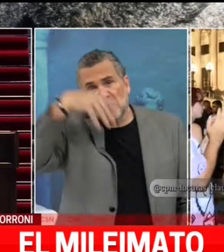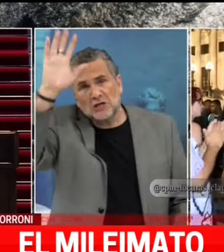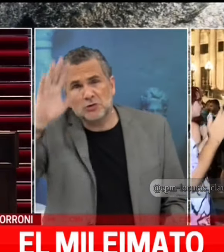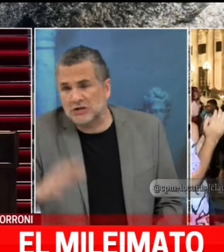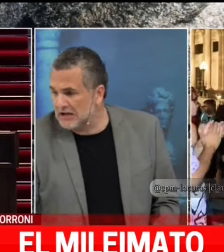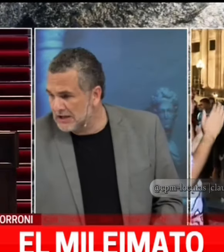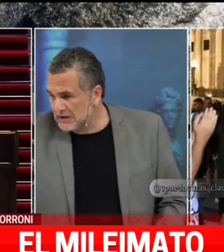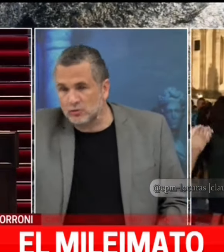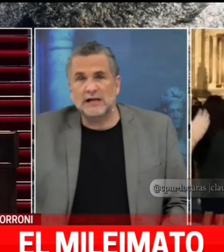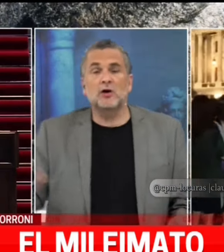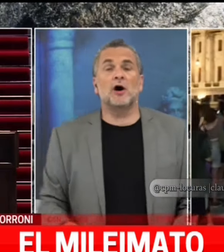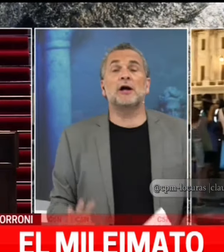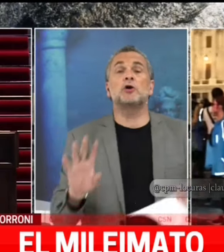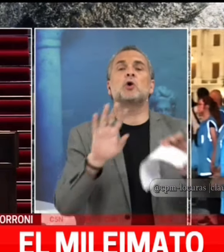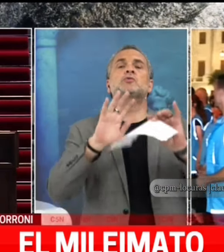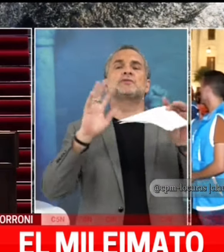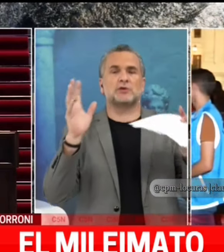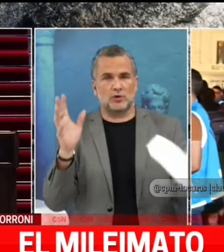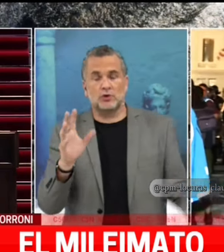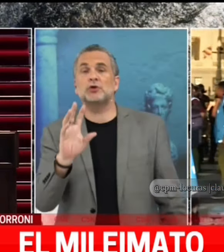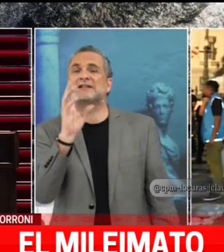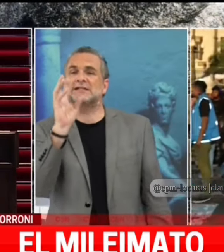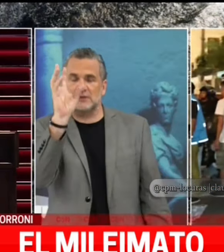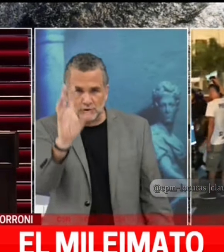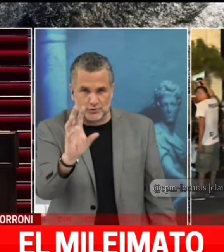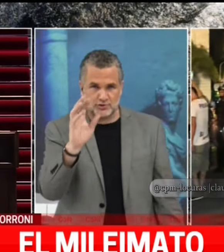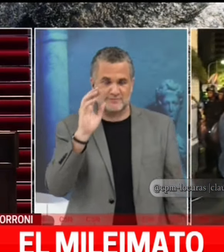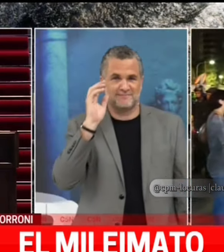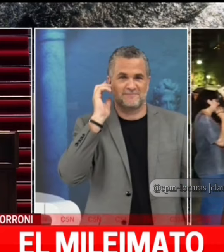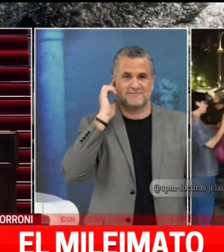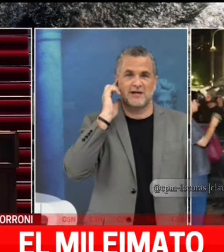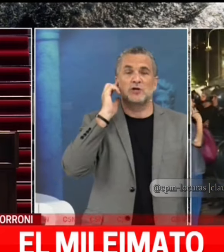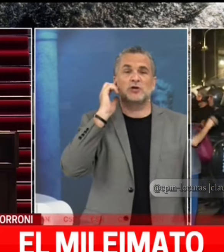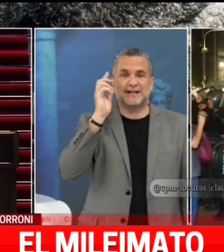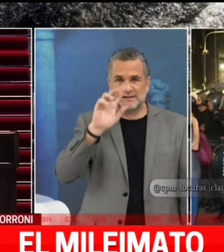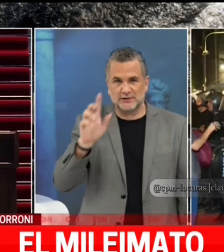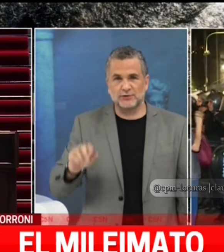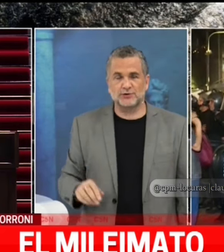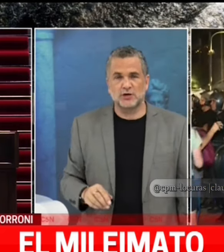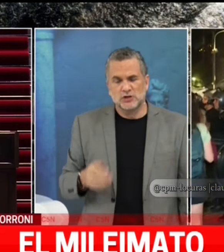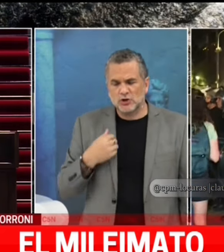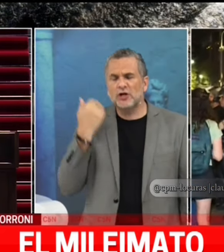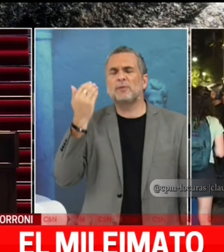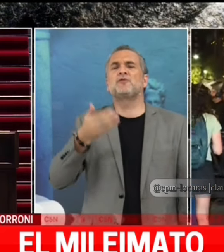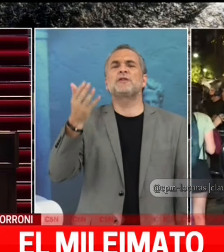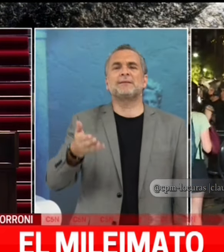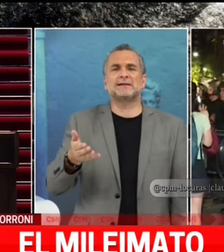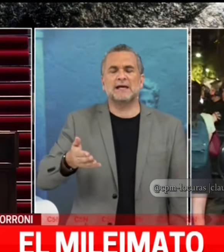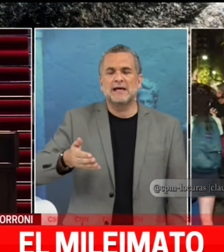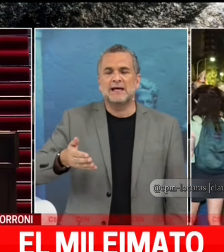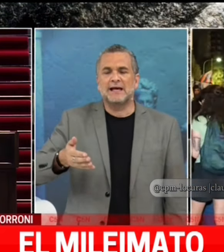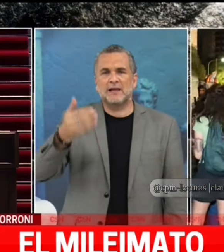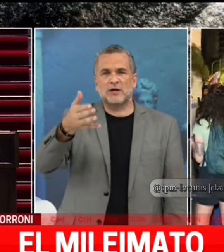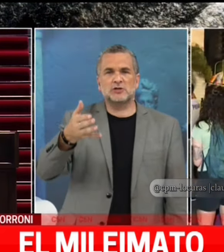Ahora, ¿lo quieren discutir? Discútanlo. Ahora, no nos junten todos, no nos traten de tontos. No nos traten de tontos. Yo creo